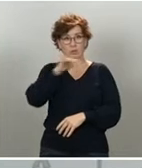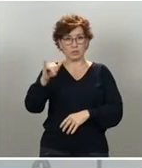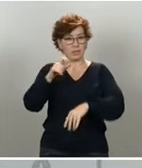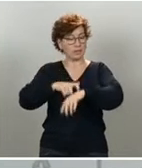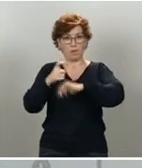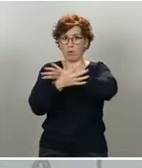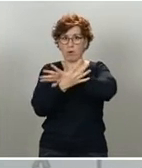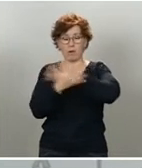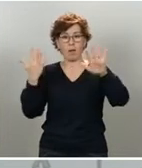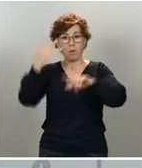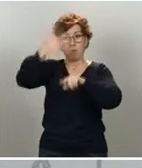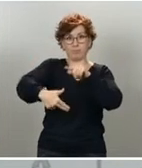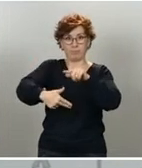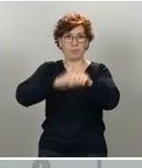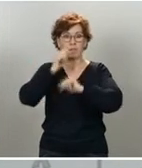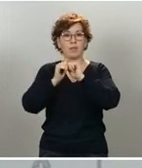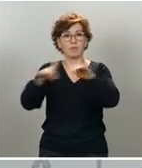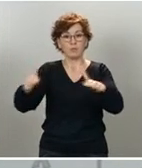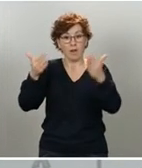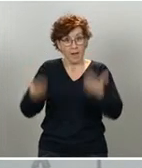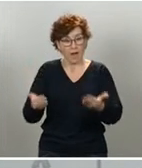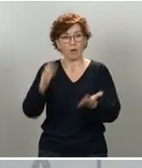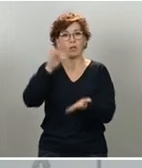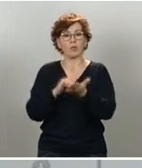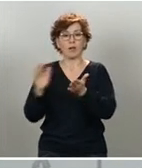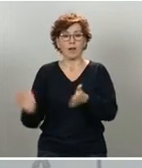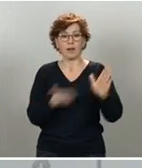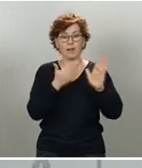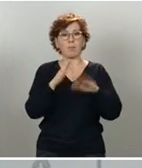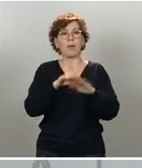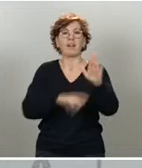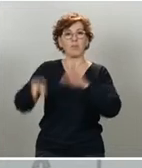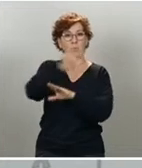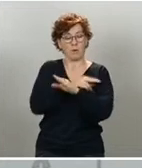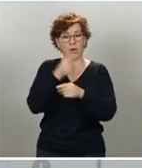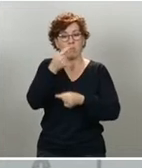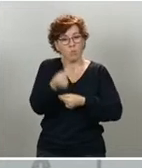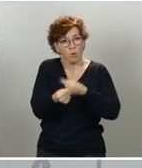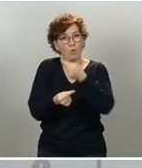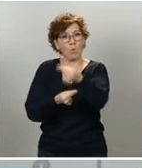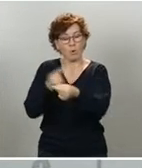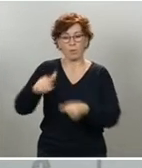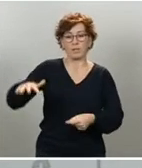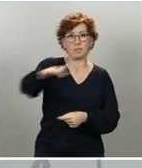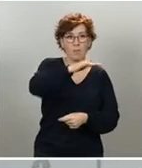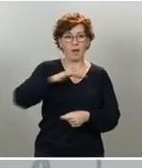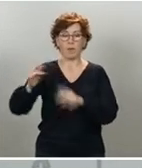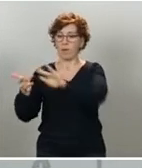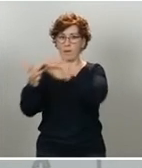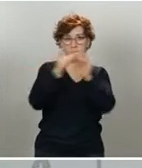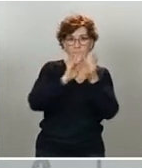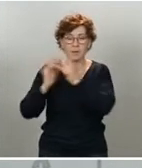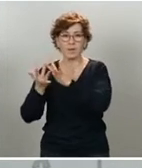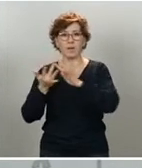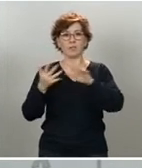viene una etapa en la que recuperaremos poco a poco, espacios de movilidad y de actividad social, de relación social, mientras